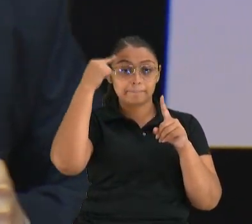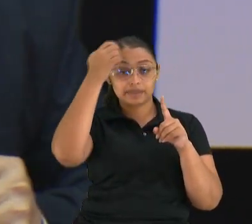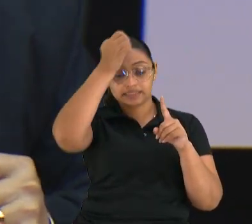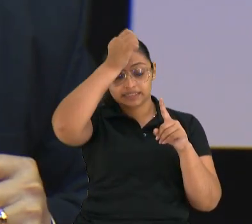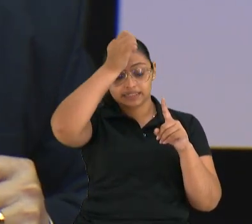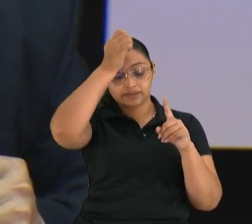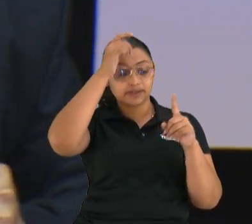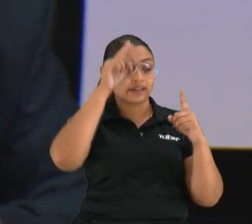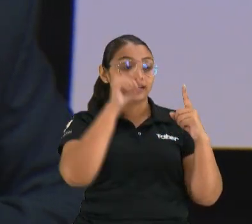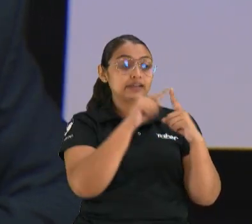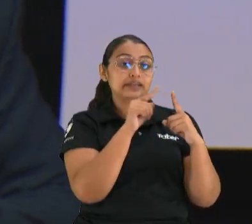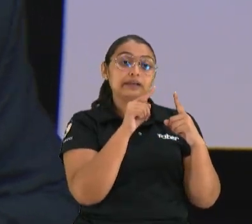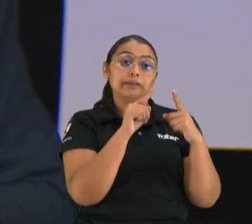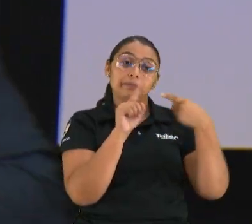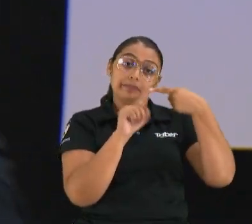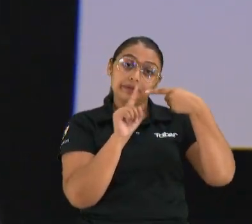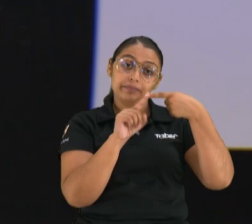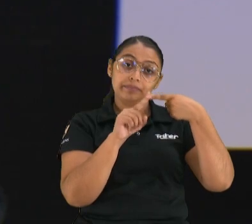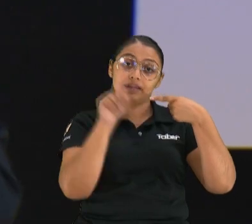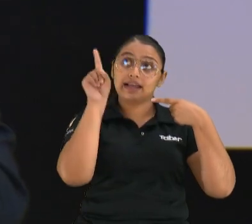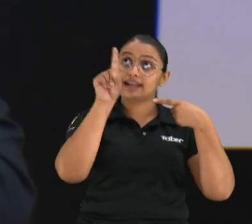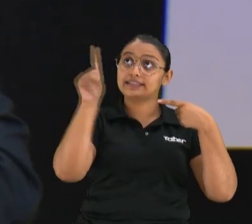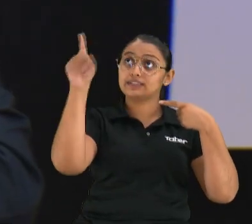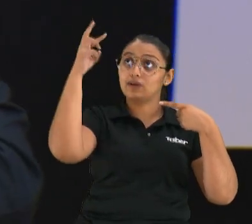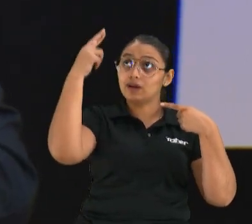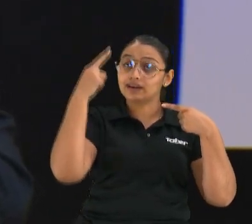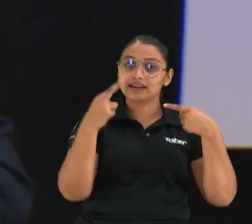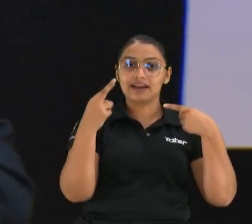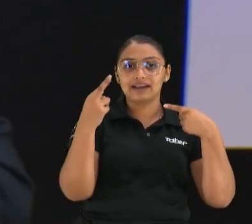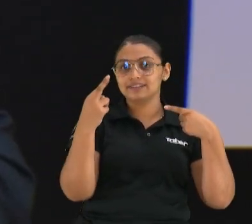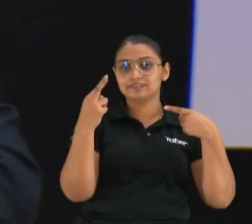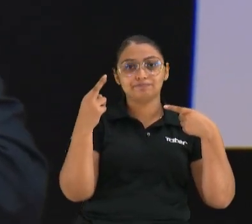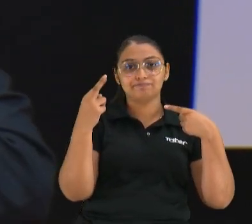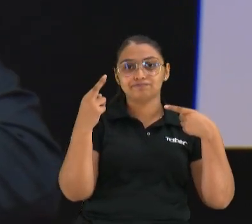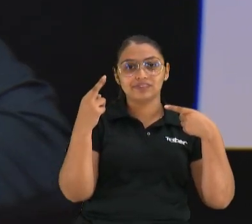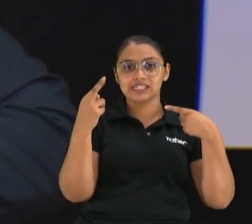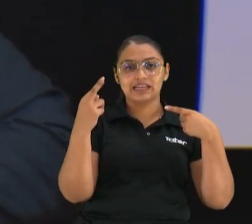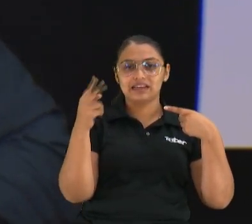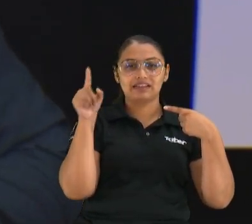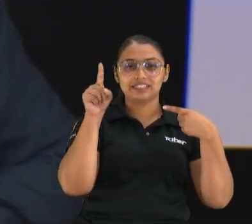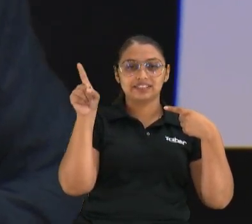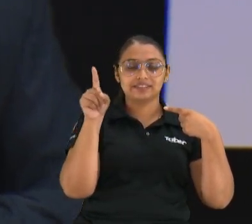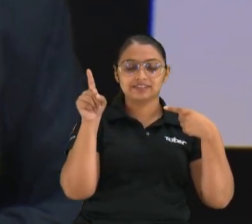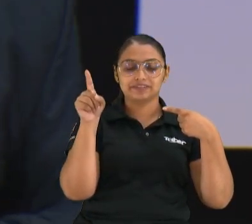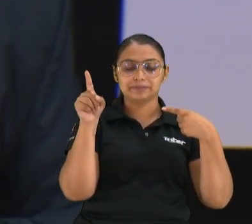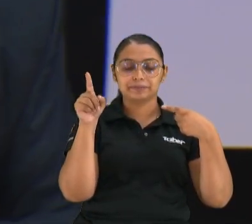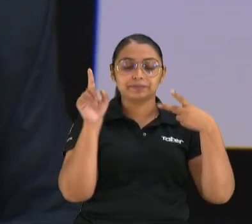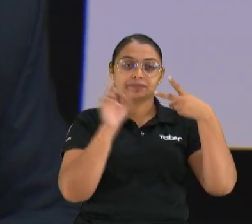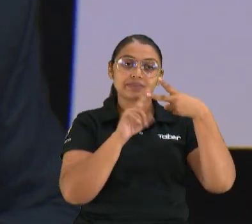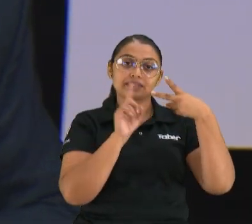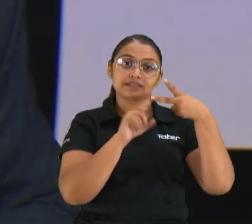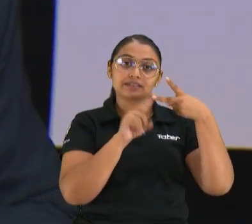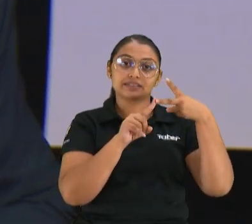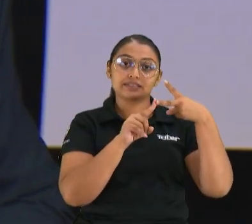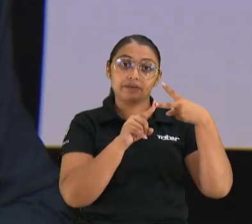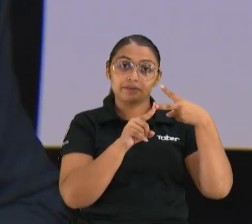existencia de dios la segunda Cuál es ignoramos las consecuencias